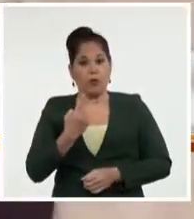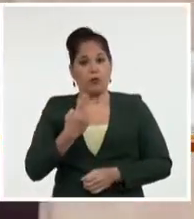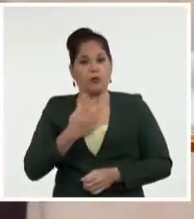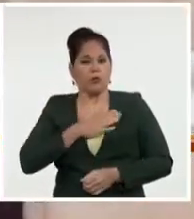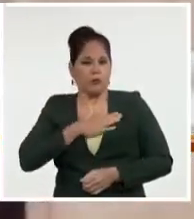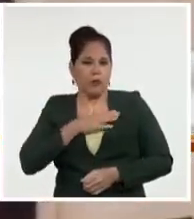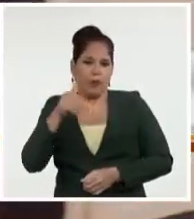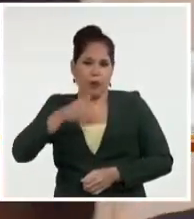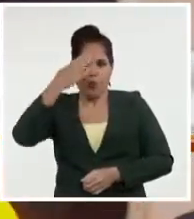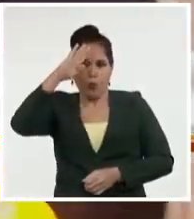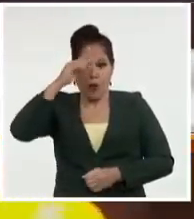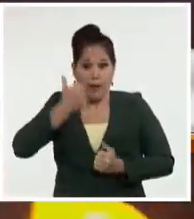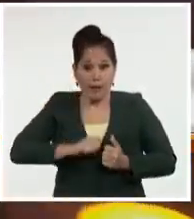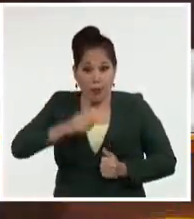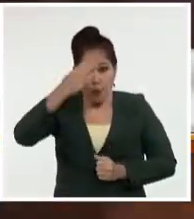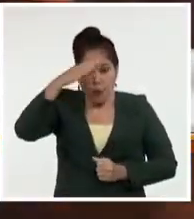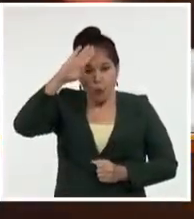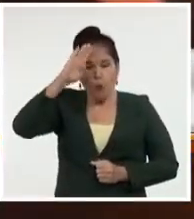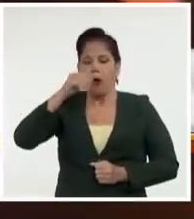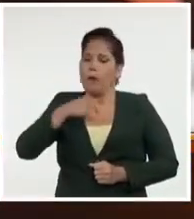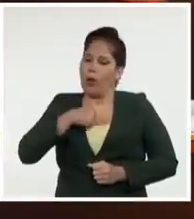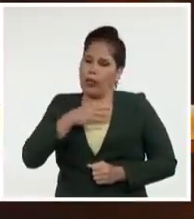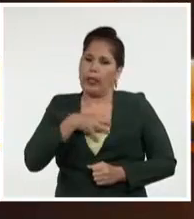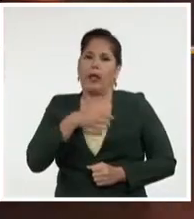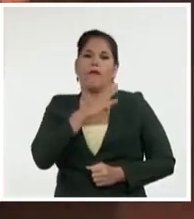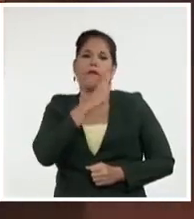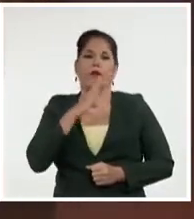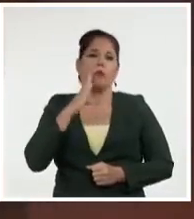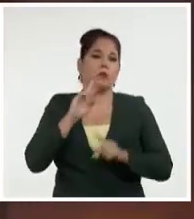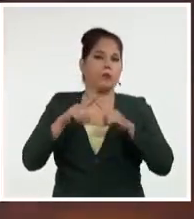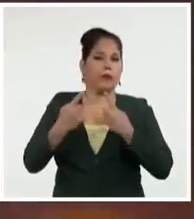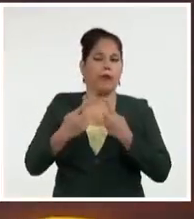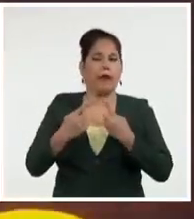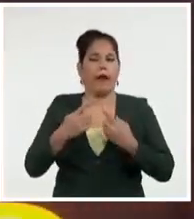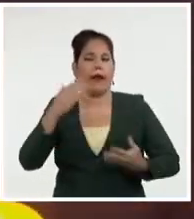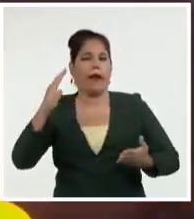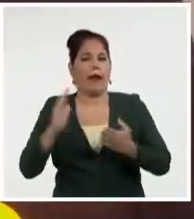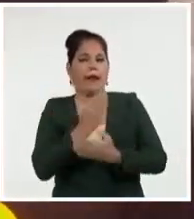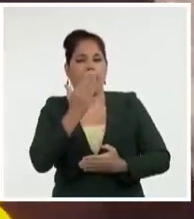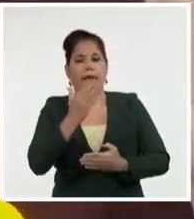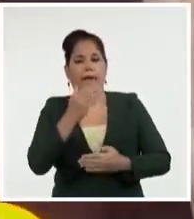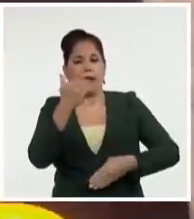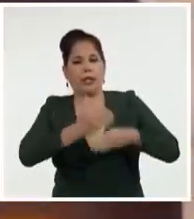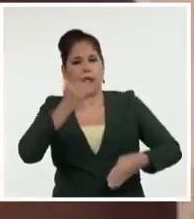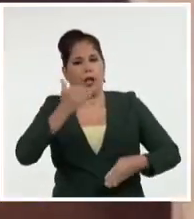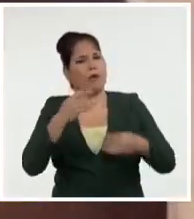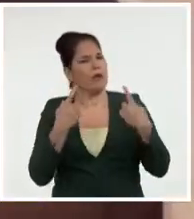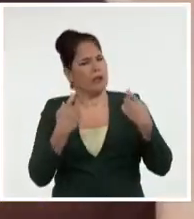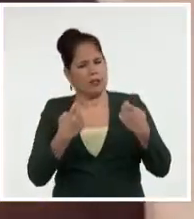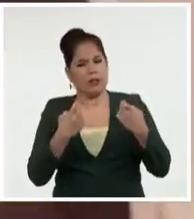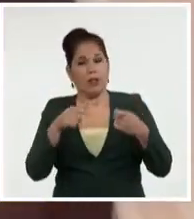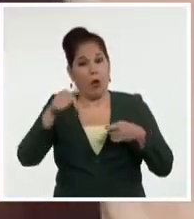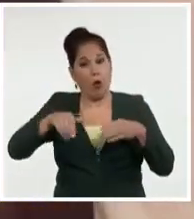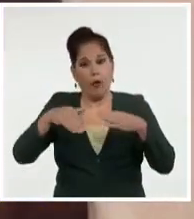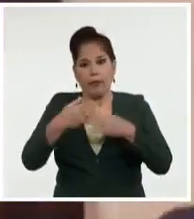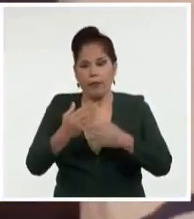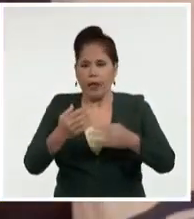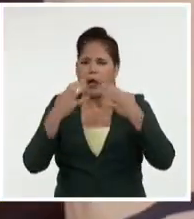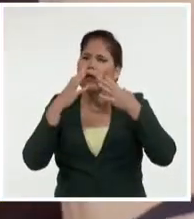vergüenza contra el bloqueo criminal de Estados Unidos contra Cuba. Una jornada